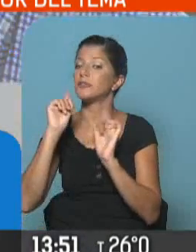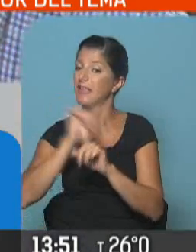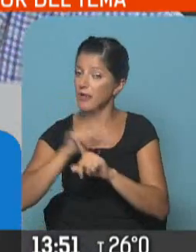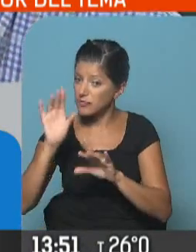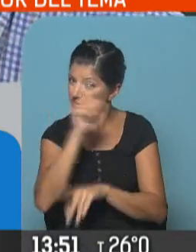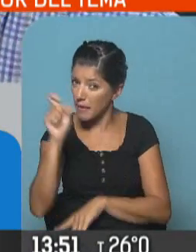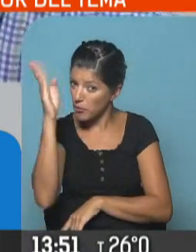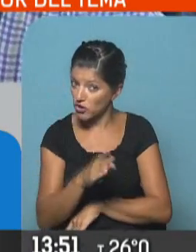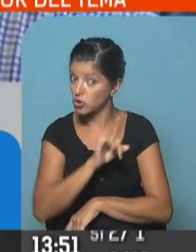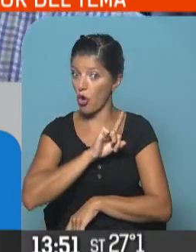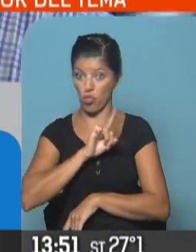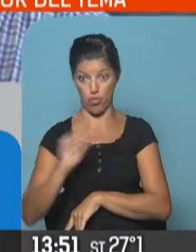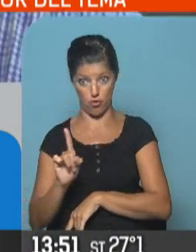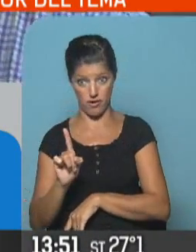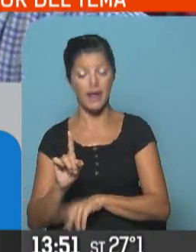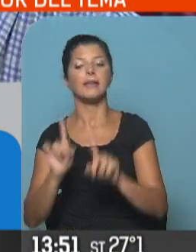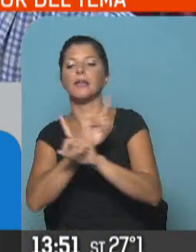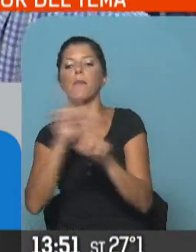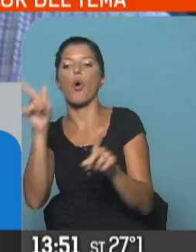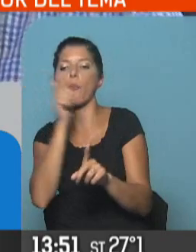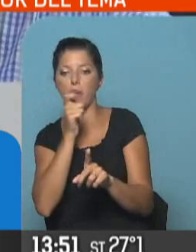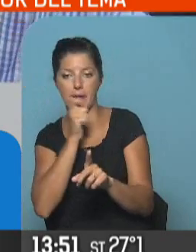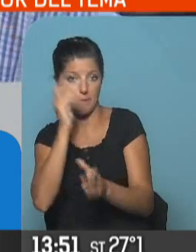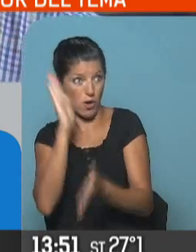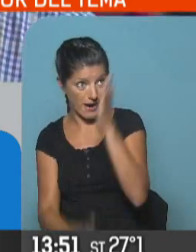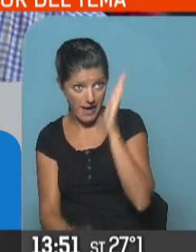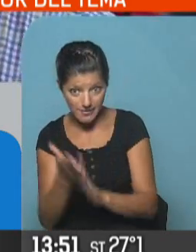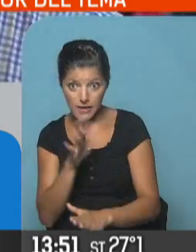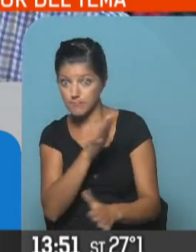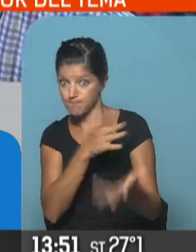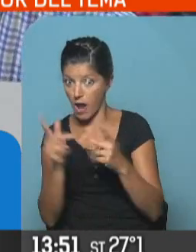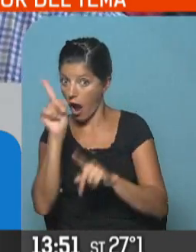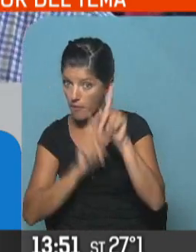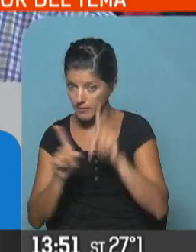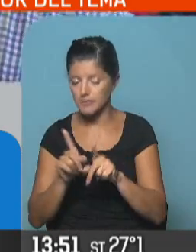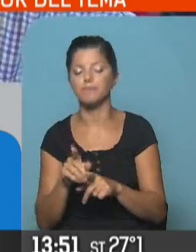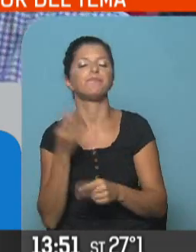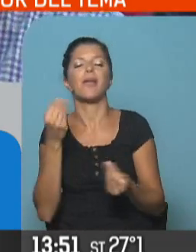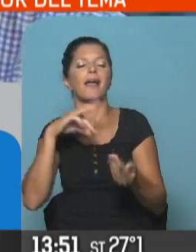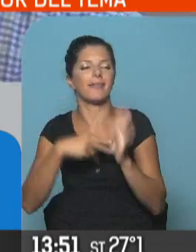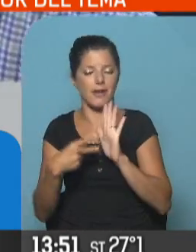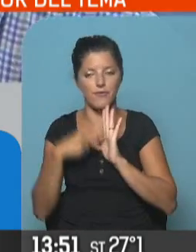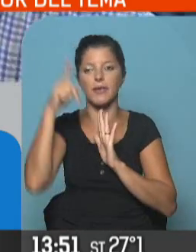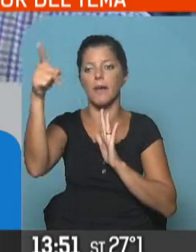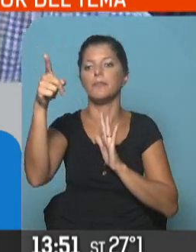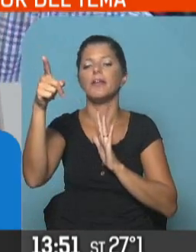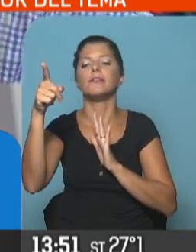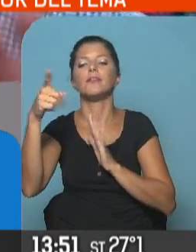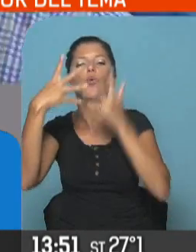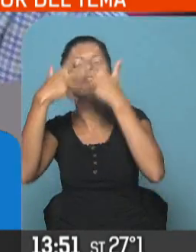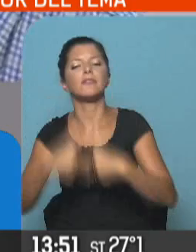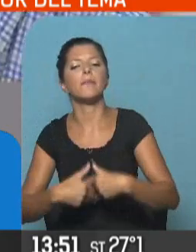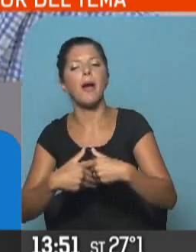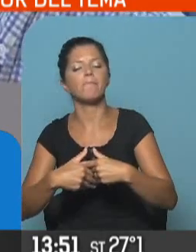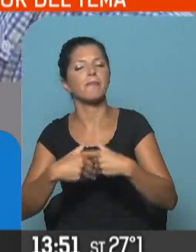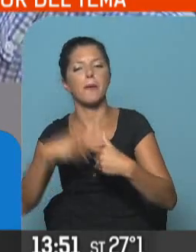tampoco garantiza del todo que seas cubierto en el tema de gratuidad. En otras palabras, Juan Carlos, lo que tenemos en Bolivia es una especie de sistema mixto. Para